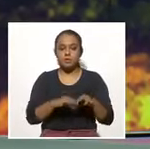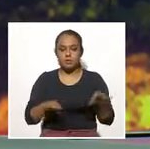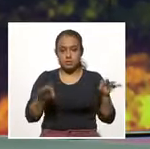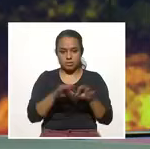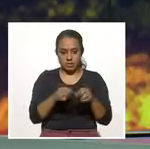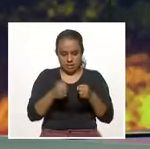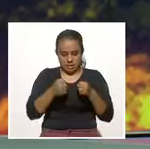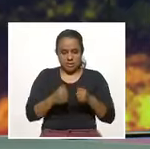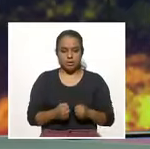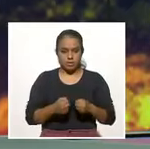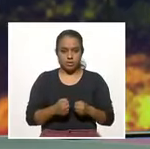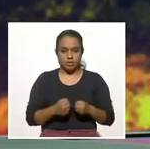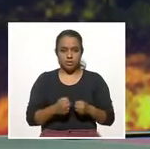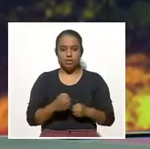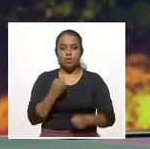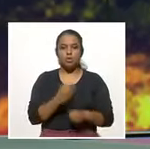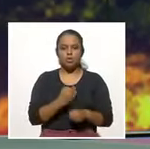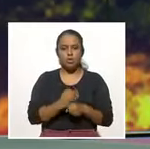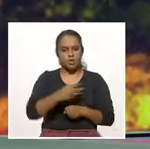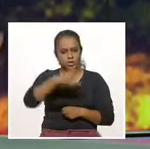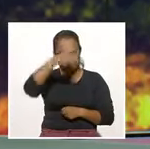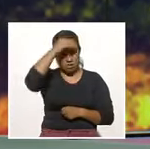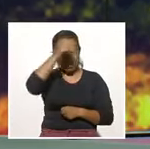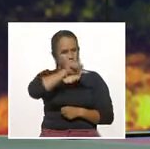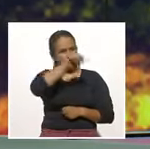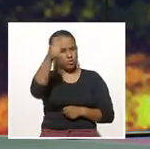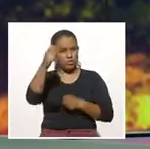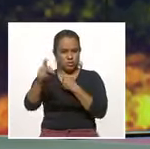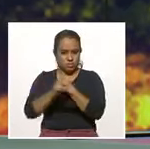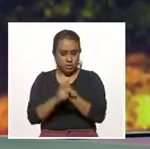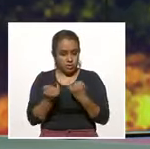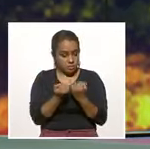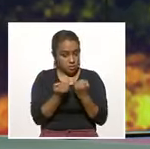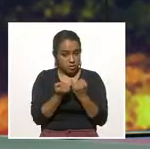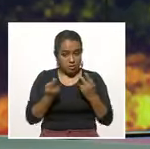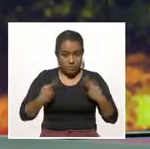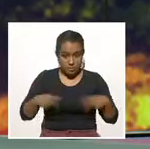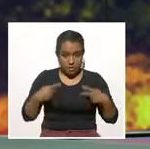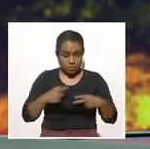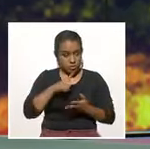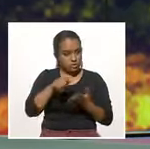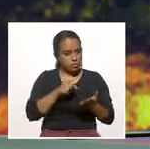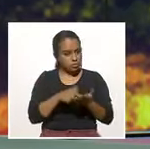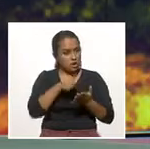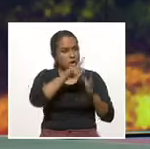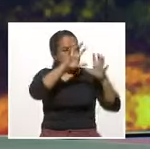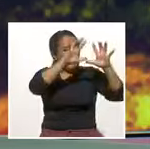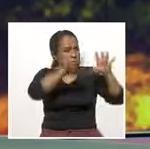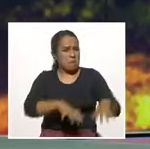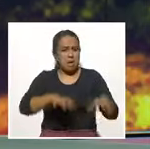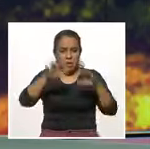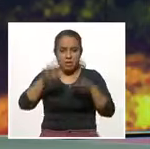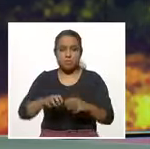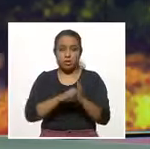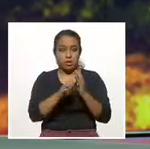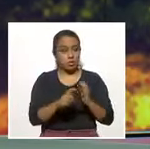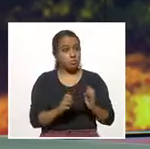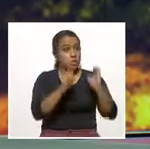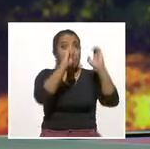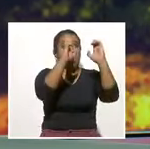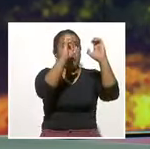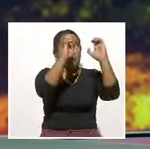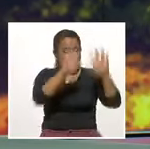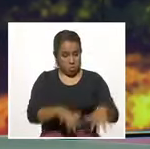la seguridad. Lo que hemos aprendido en otros países y en personas que han estado en lugares colapsados es que cuando un inmueble se